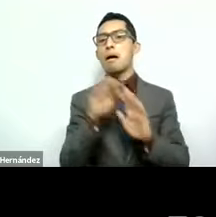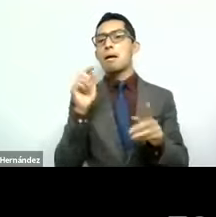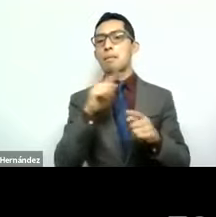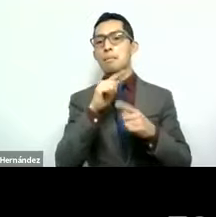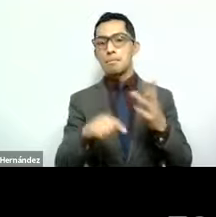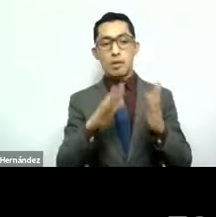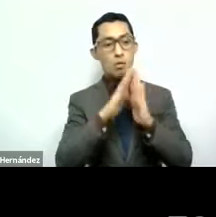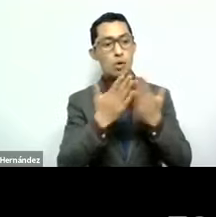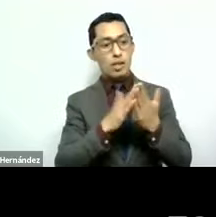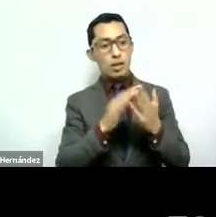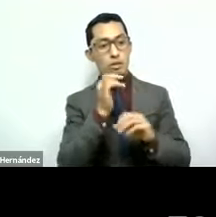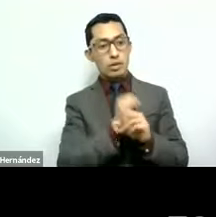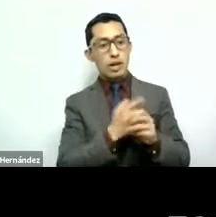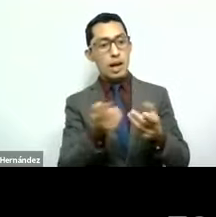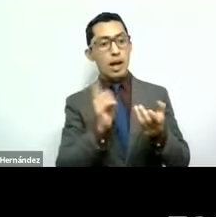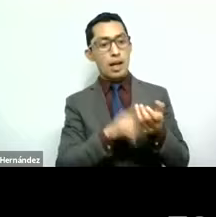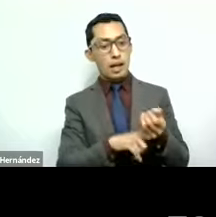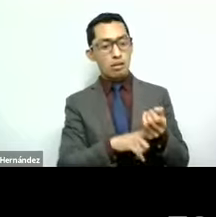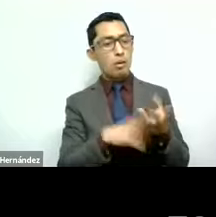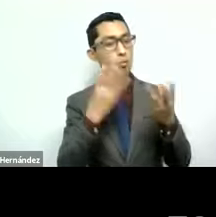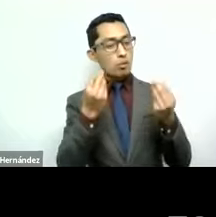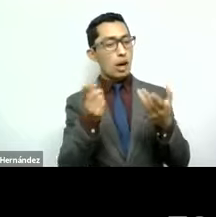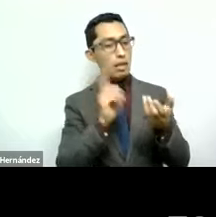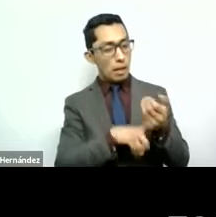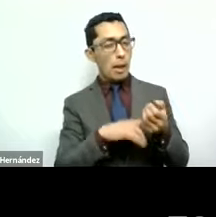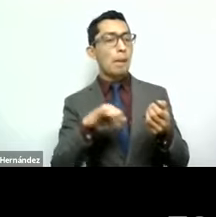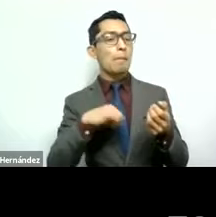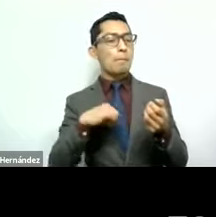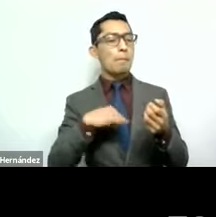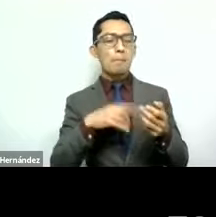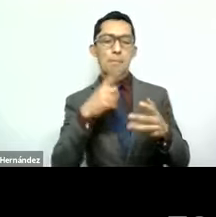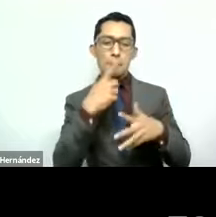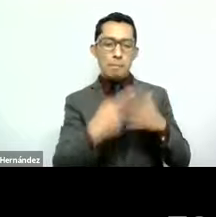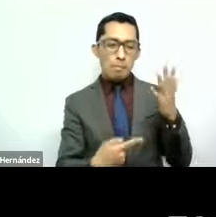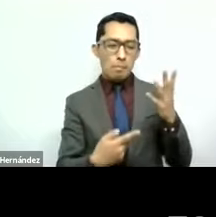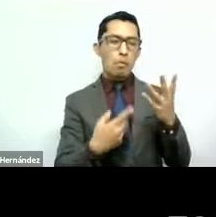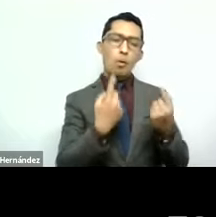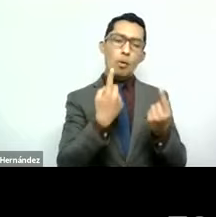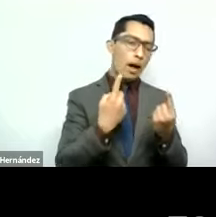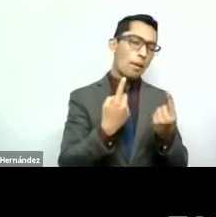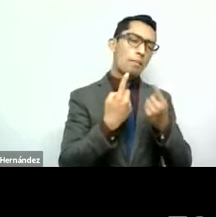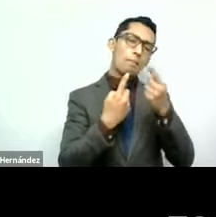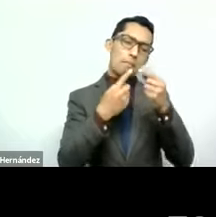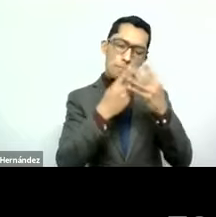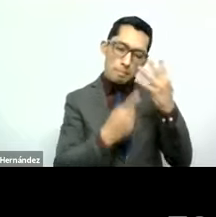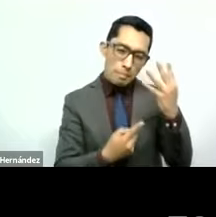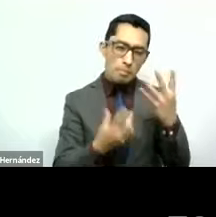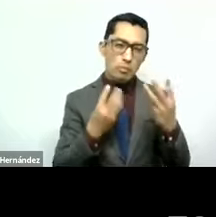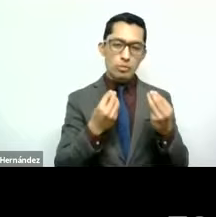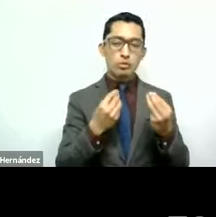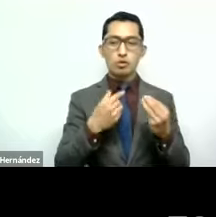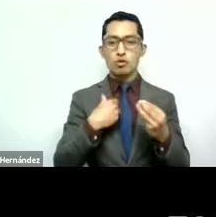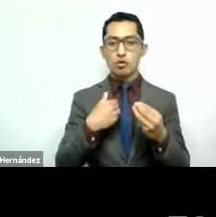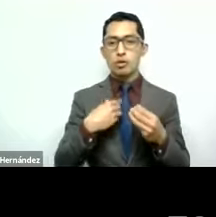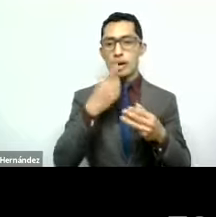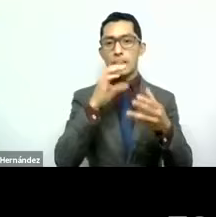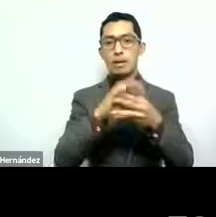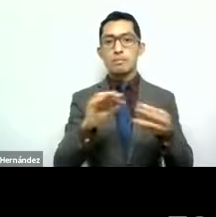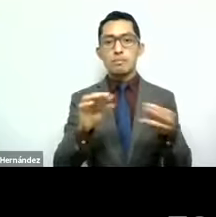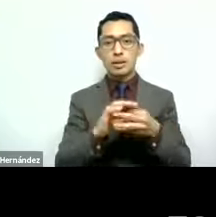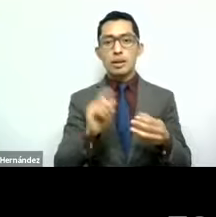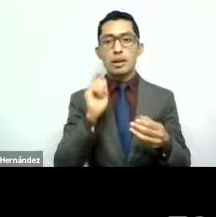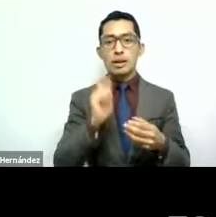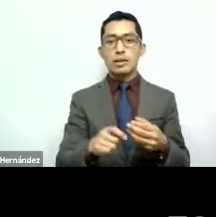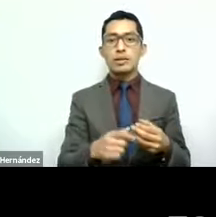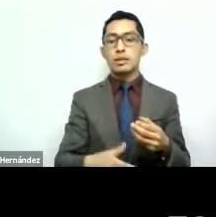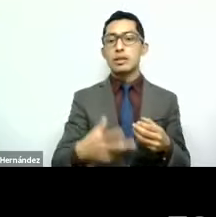este cuaderno, pero particularmente varias, ¿no? Ya les decía, si aceptamos que el género